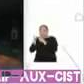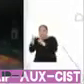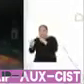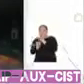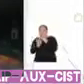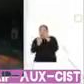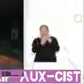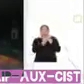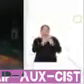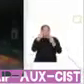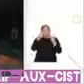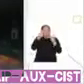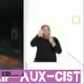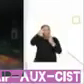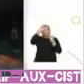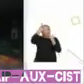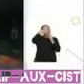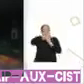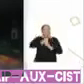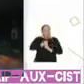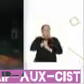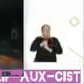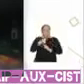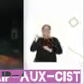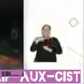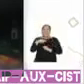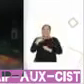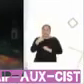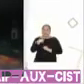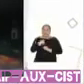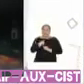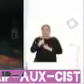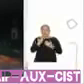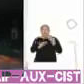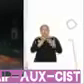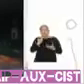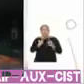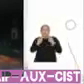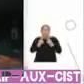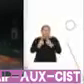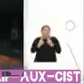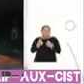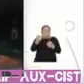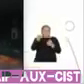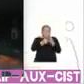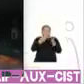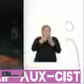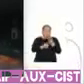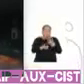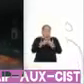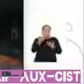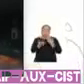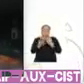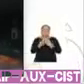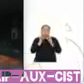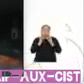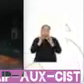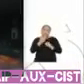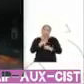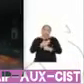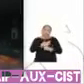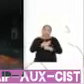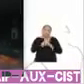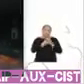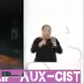apoyar a realizar mis sueños. Y siempre voy a tener que hacer algunos sacrificios que pueden ser muy riesgos para mí,